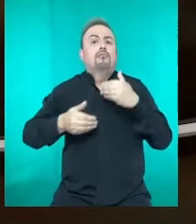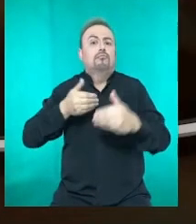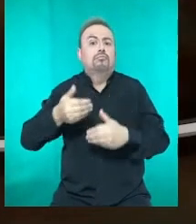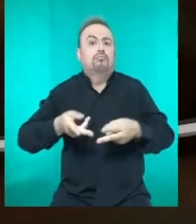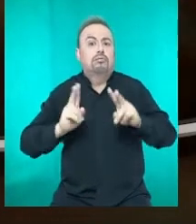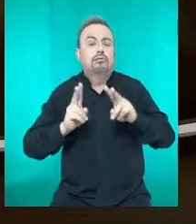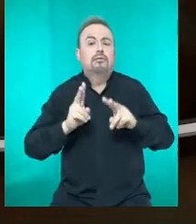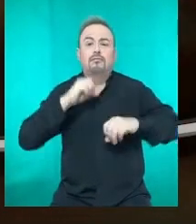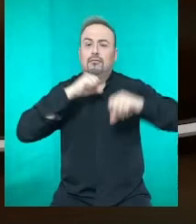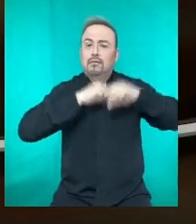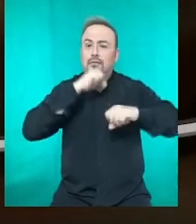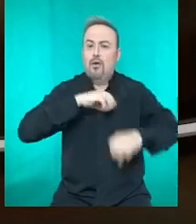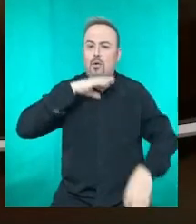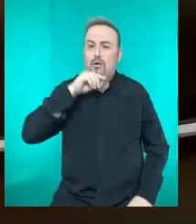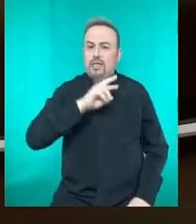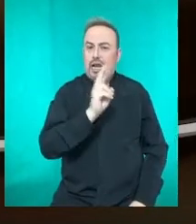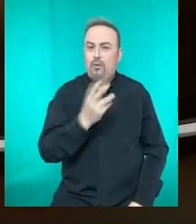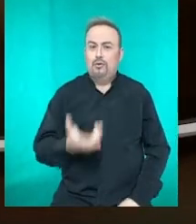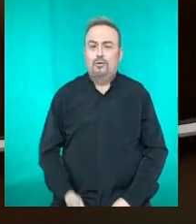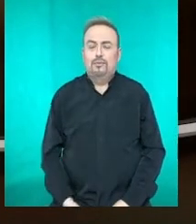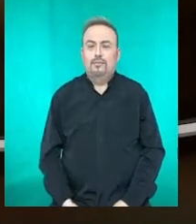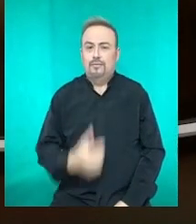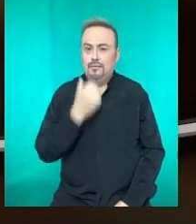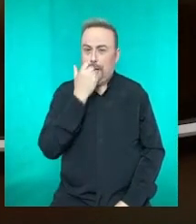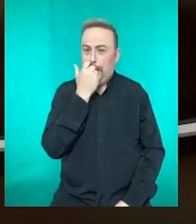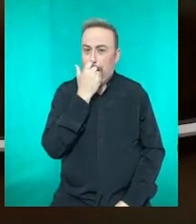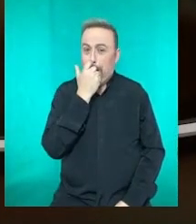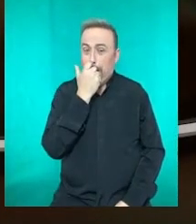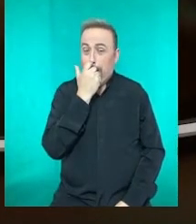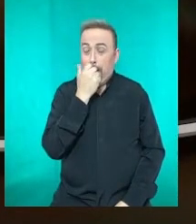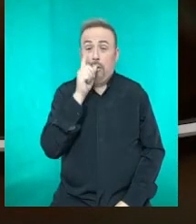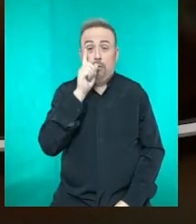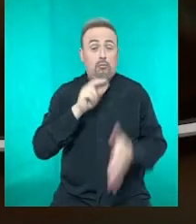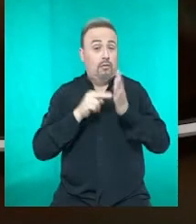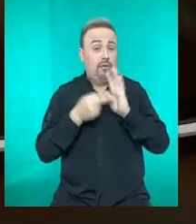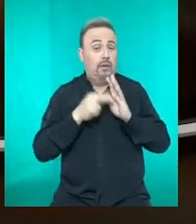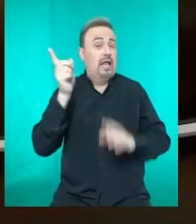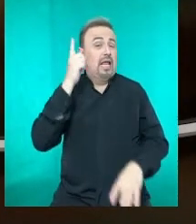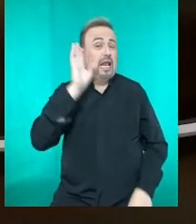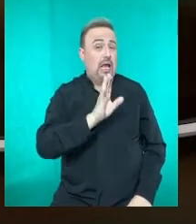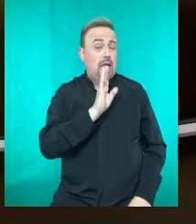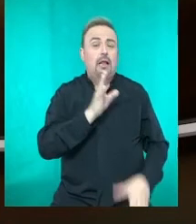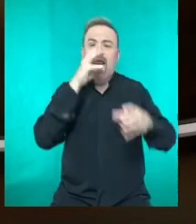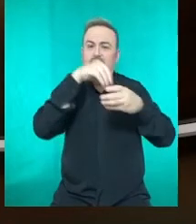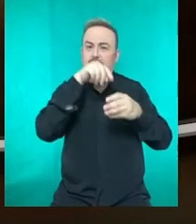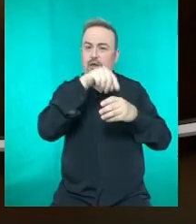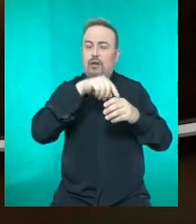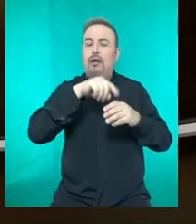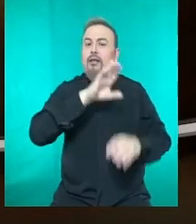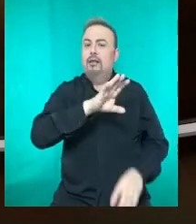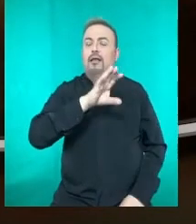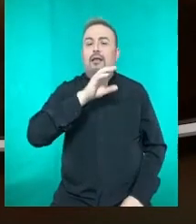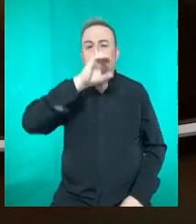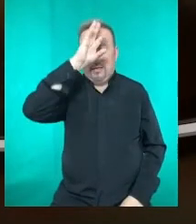la industria y el uso de los recursos. Un problema general dentro del área minera también es el